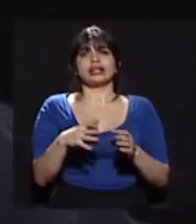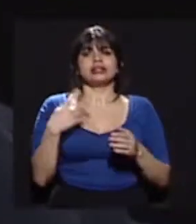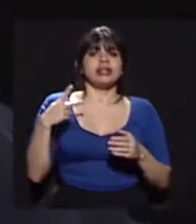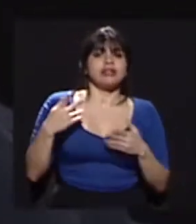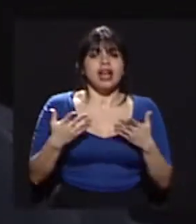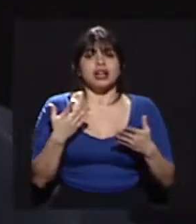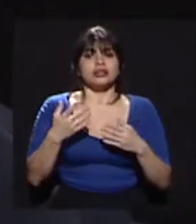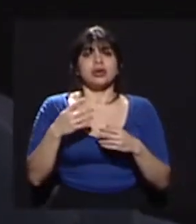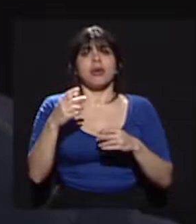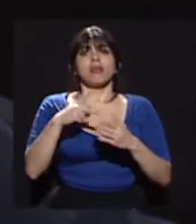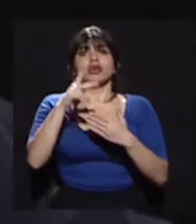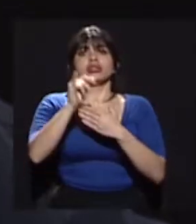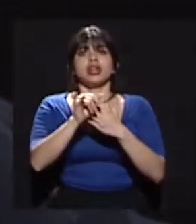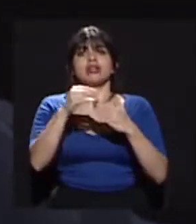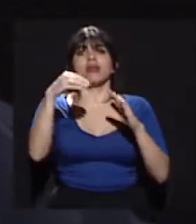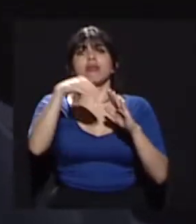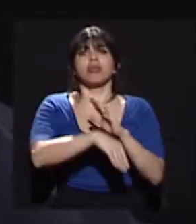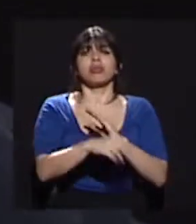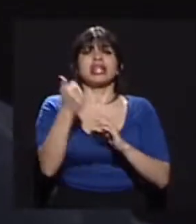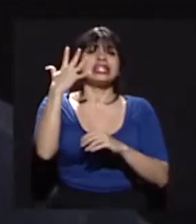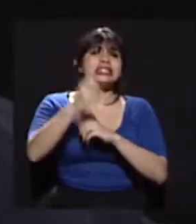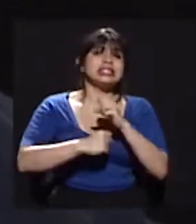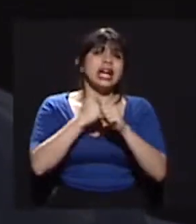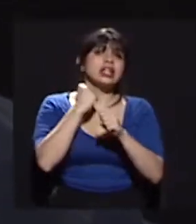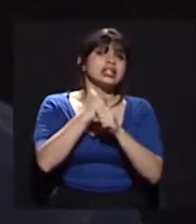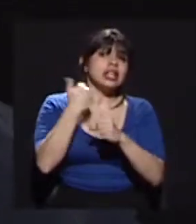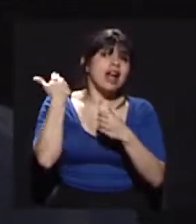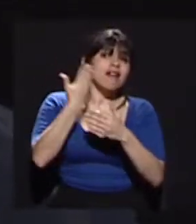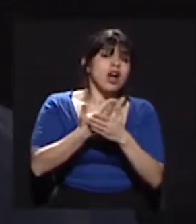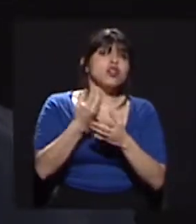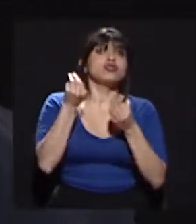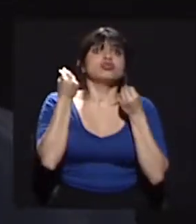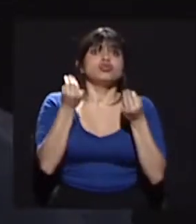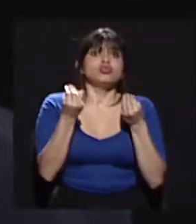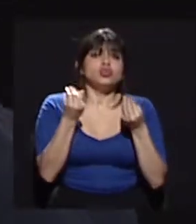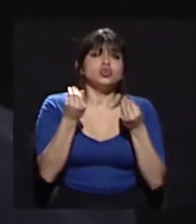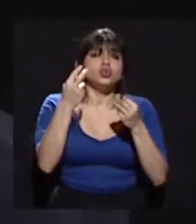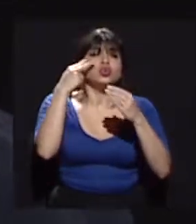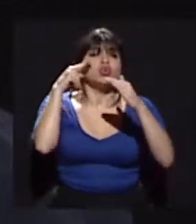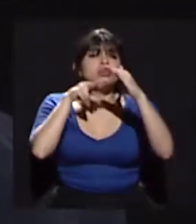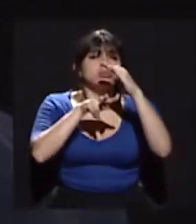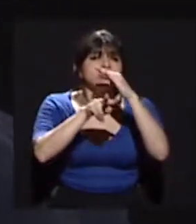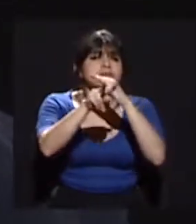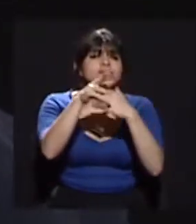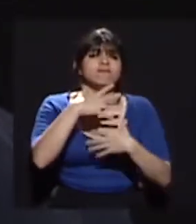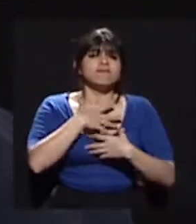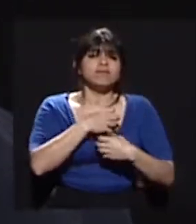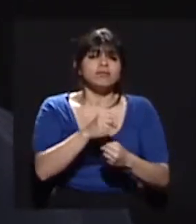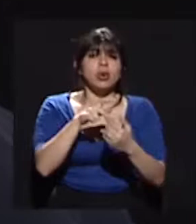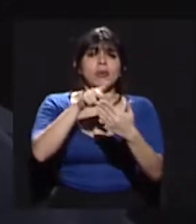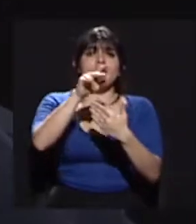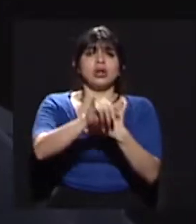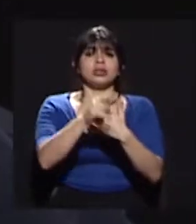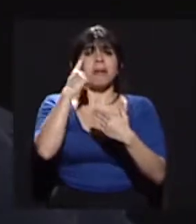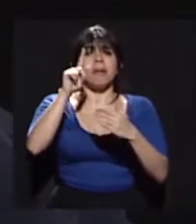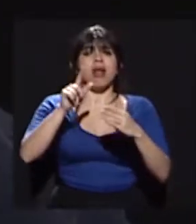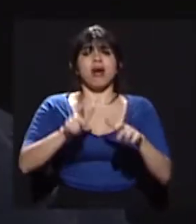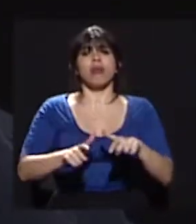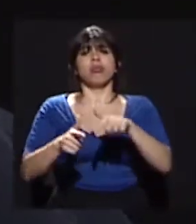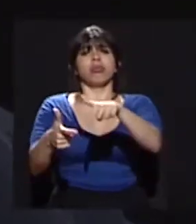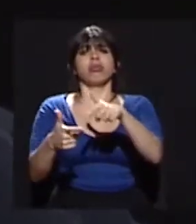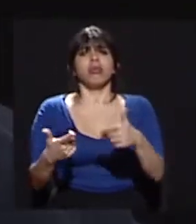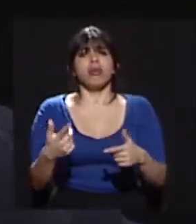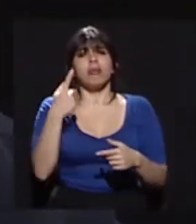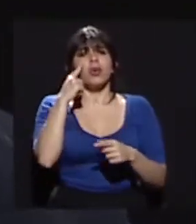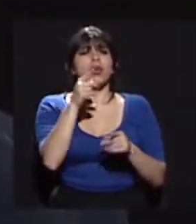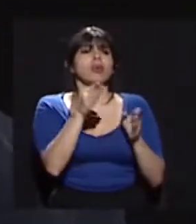proyecto se fuera a festinar 15 años de trabajo mucho mucho mucha visión puesta en ese proyecto para el tirarla por un tubo por